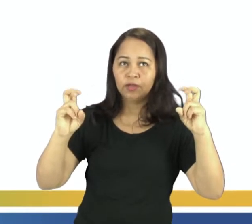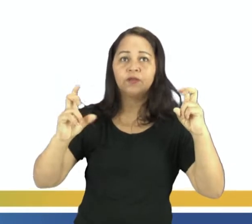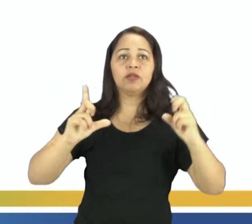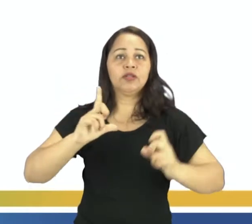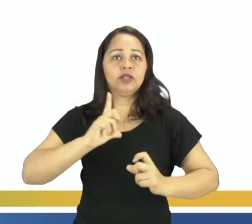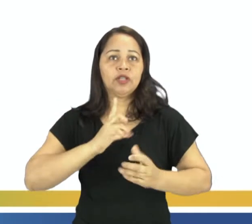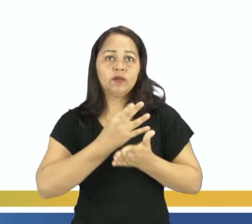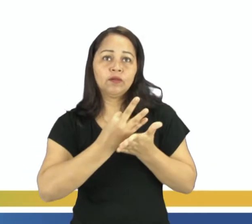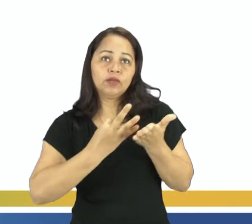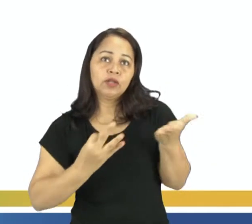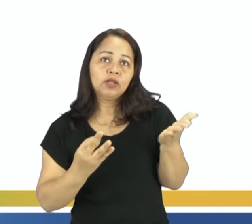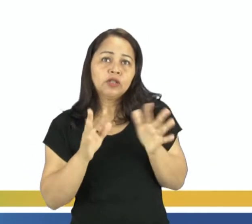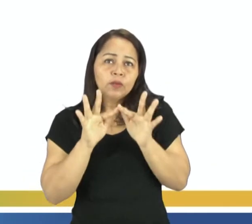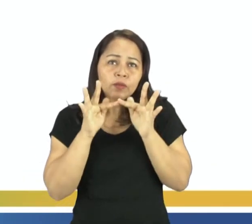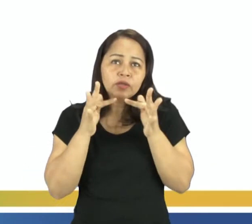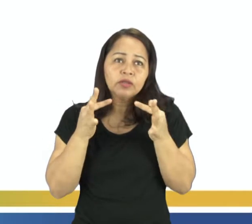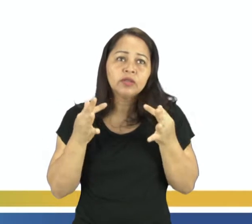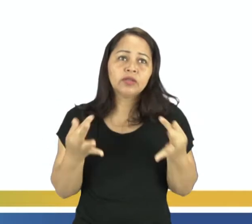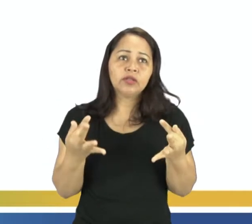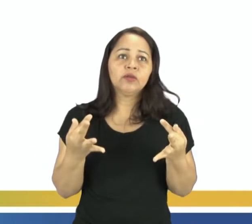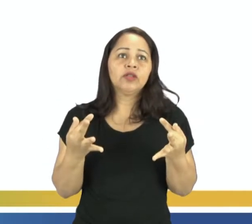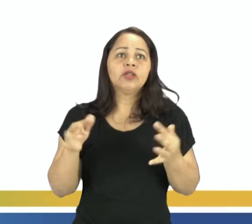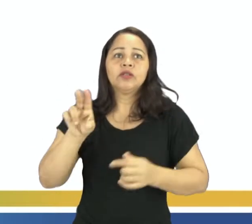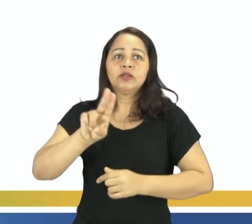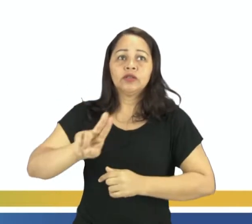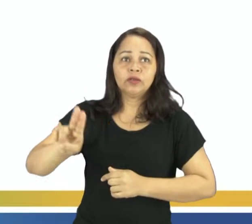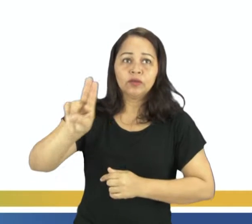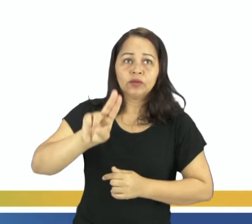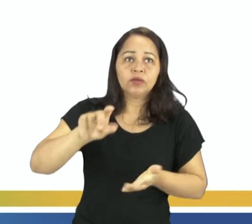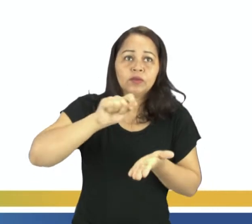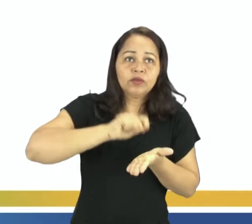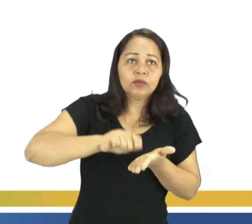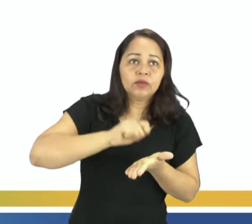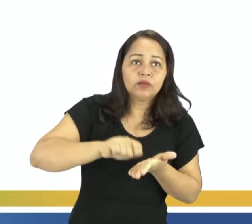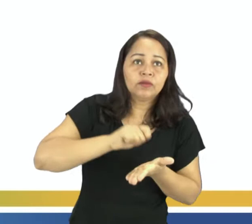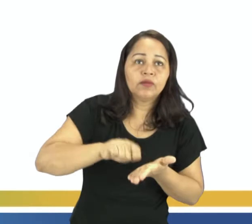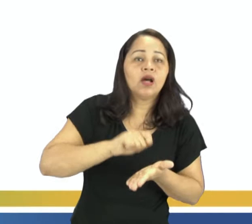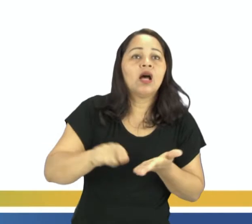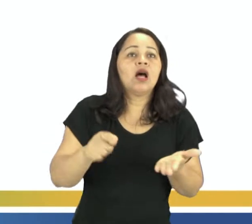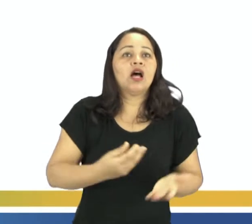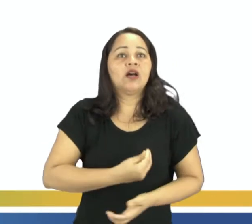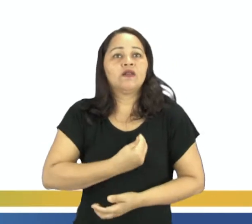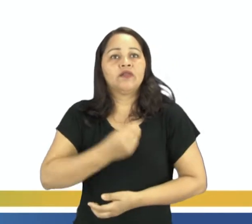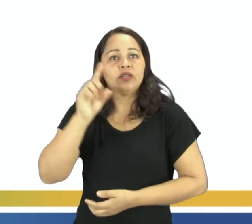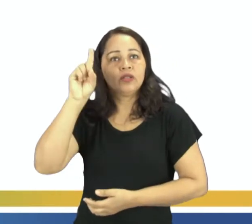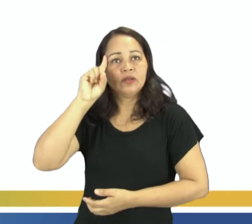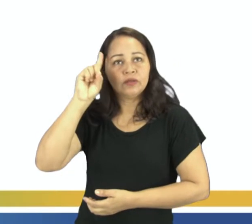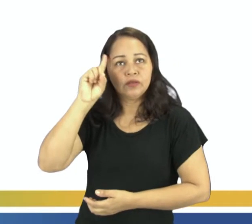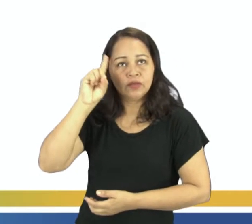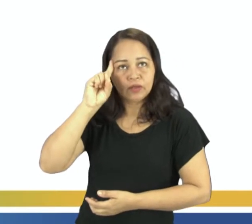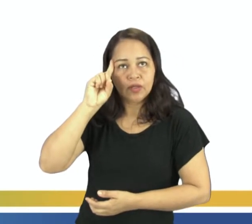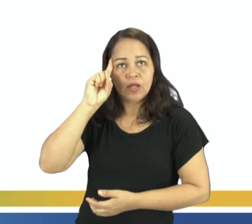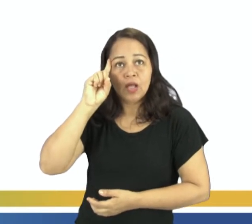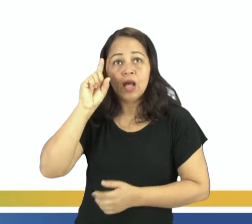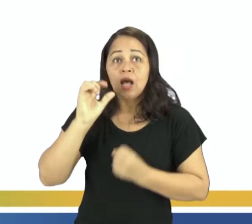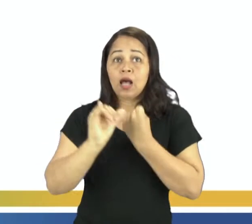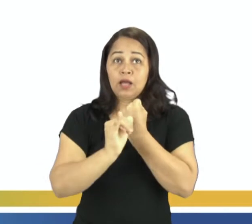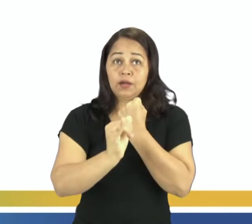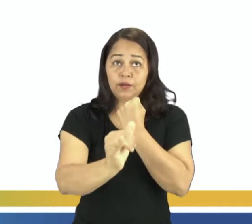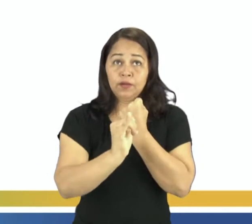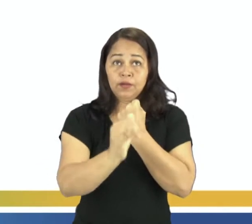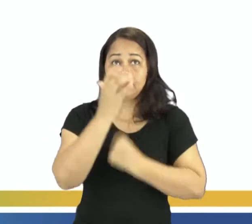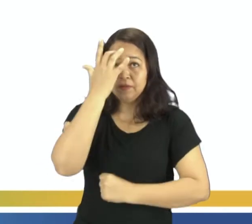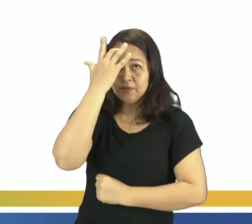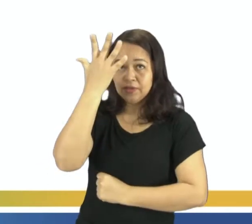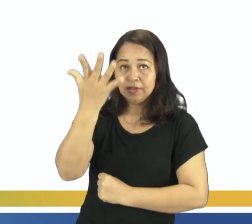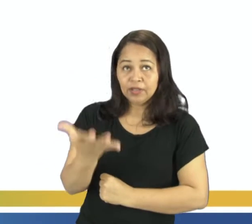un texto más simple y se usa para escribir hechos cotidianos, la crónica facilita